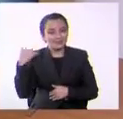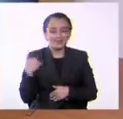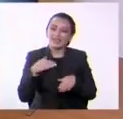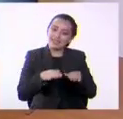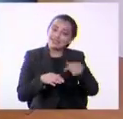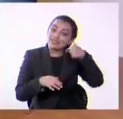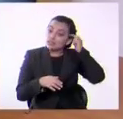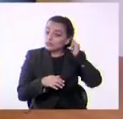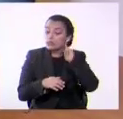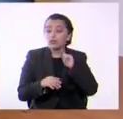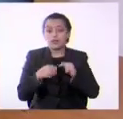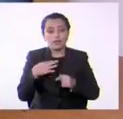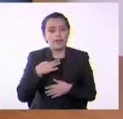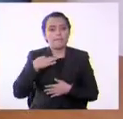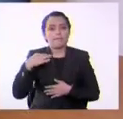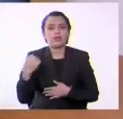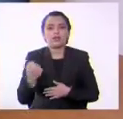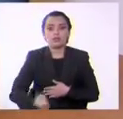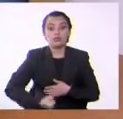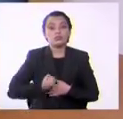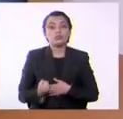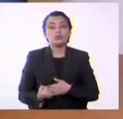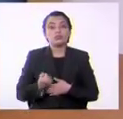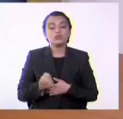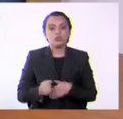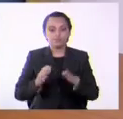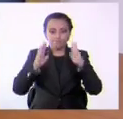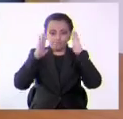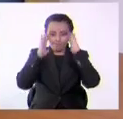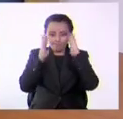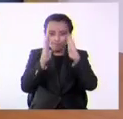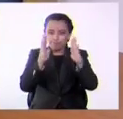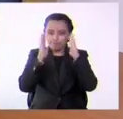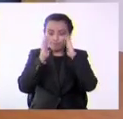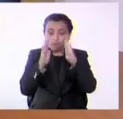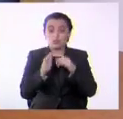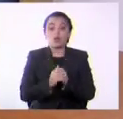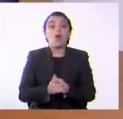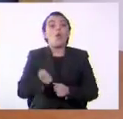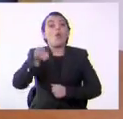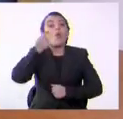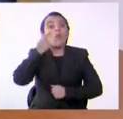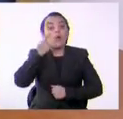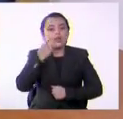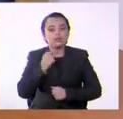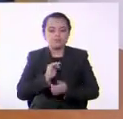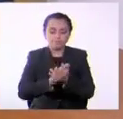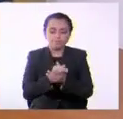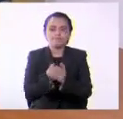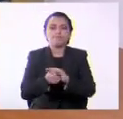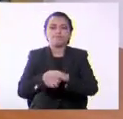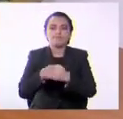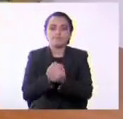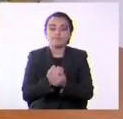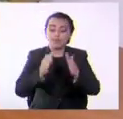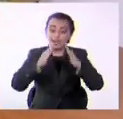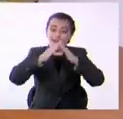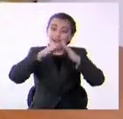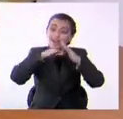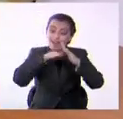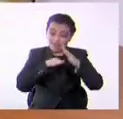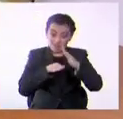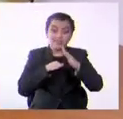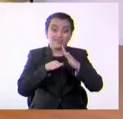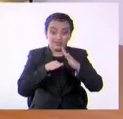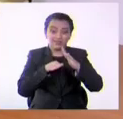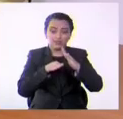invitar a nuestros estudiantes a que sigan manteniendo las medidas de seguridad, que se cuiden, que permanezcan en casa y que se